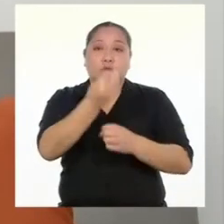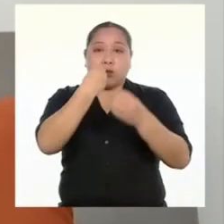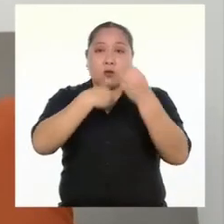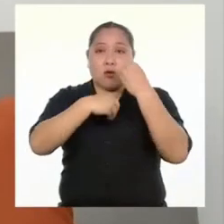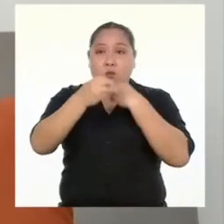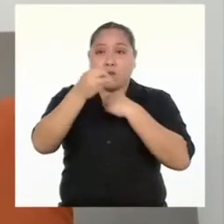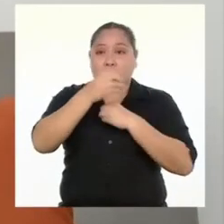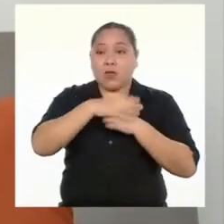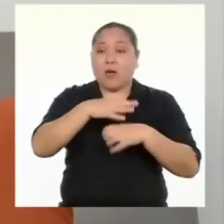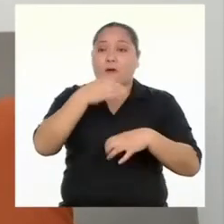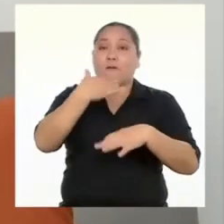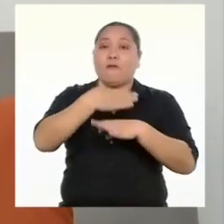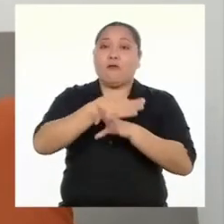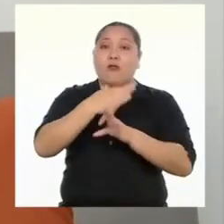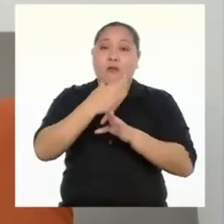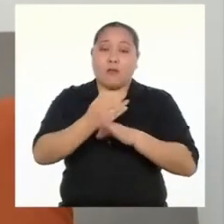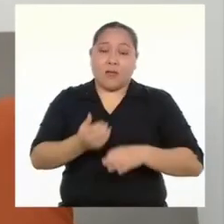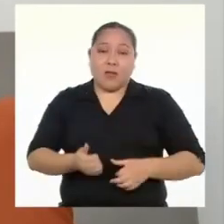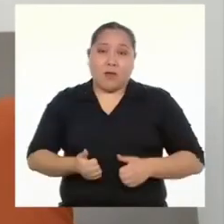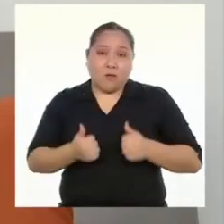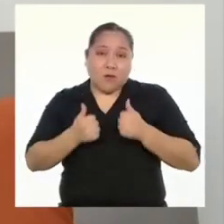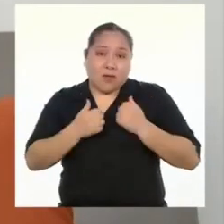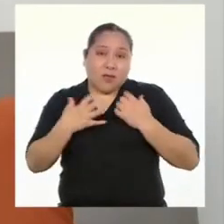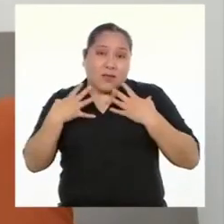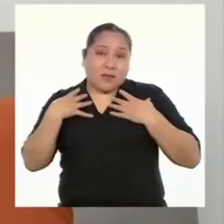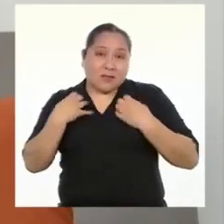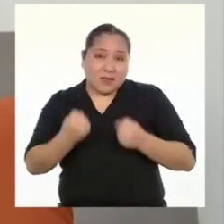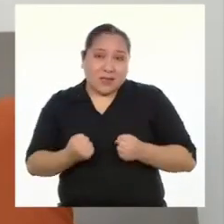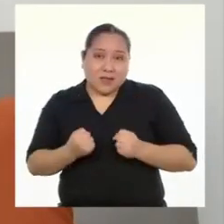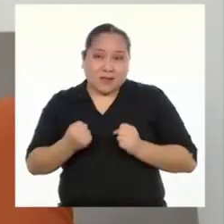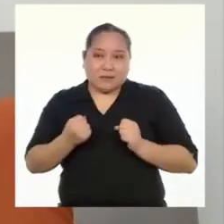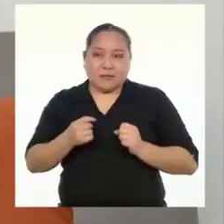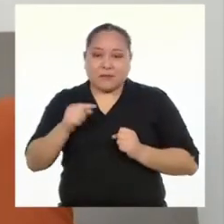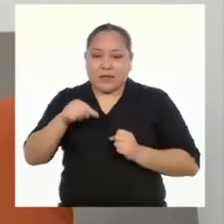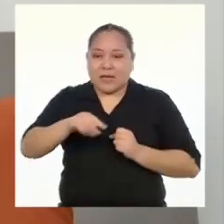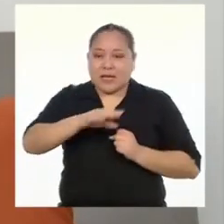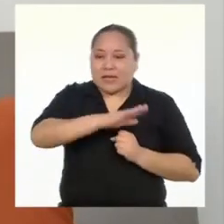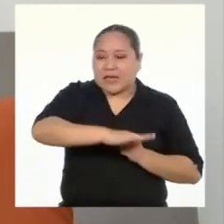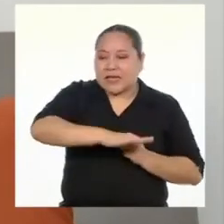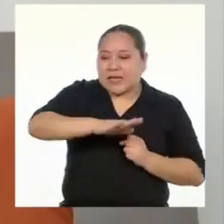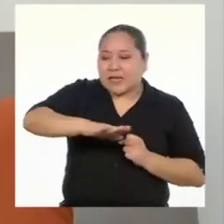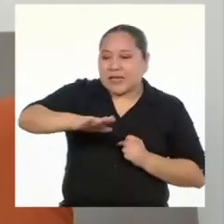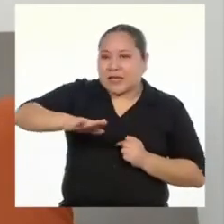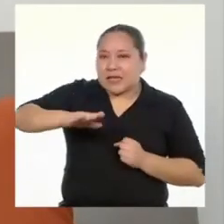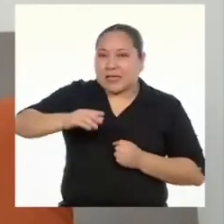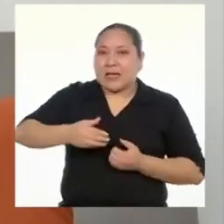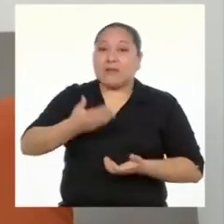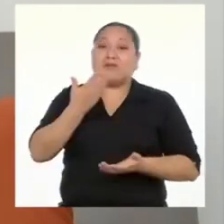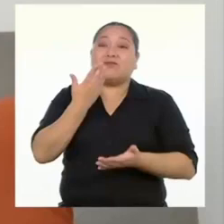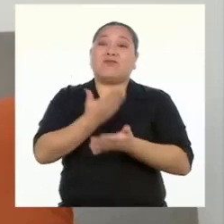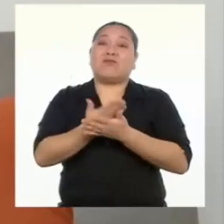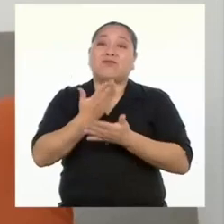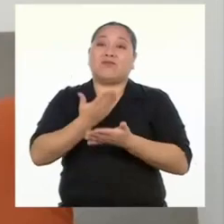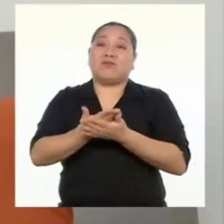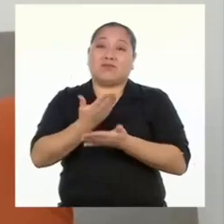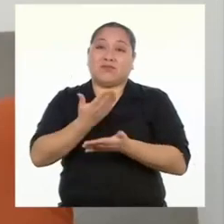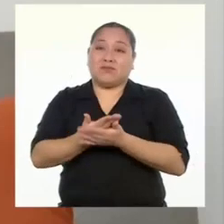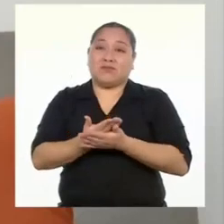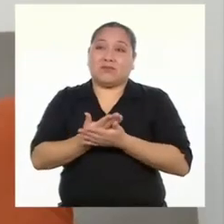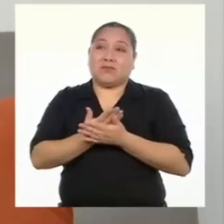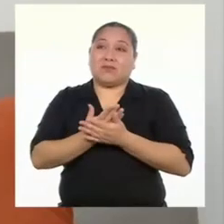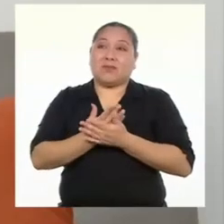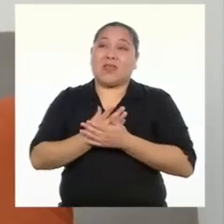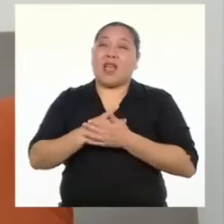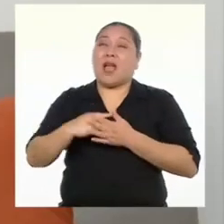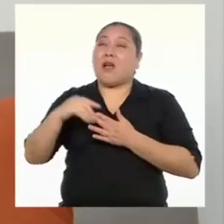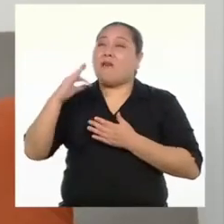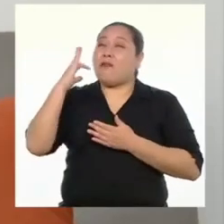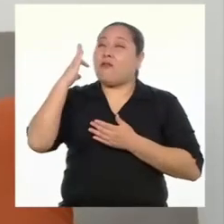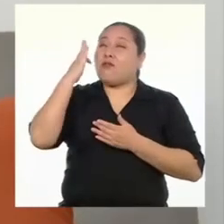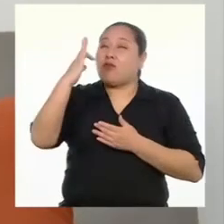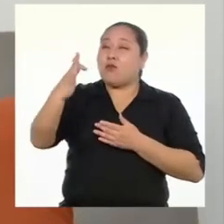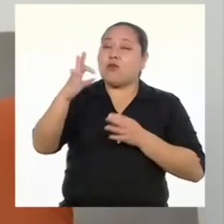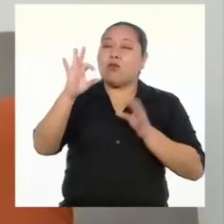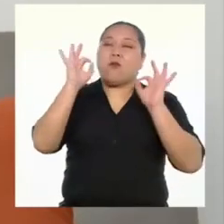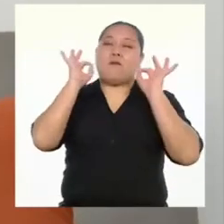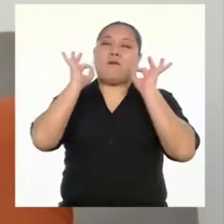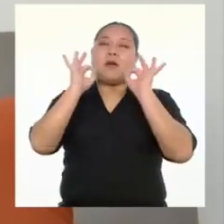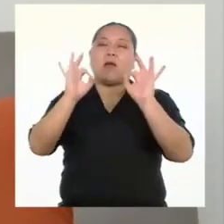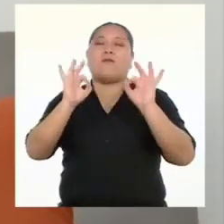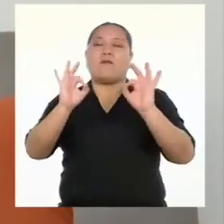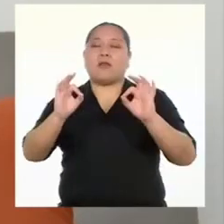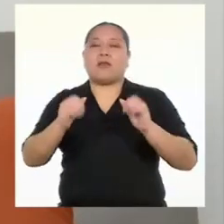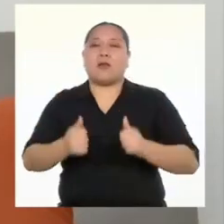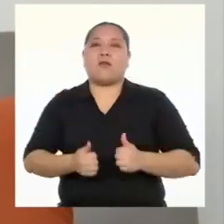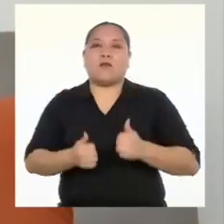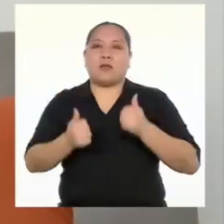vida saludable va en tu niñez a garantizar tener una buena calidad de